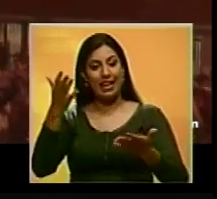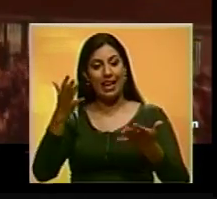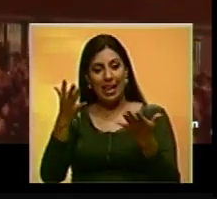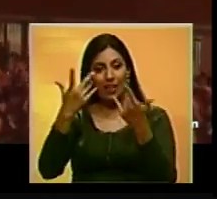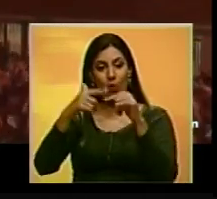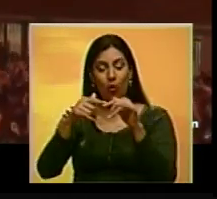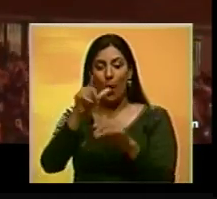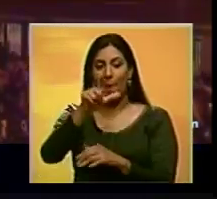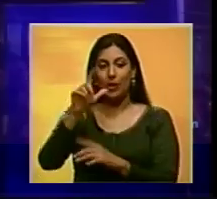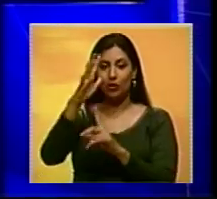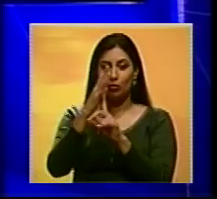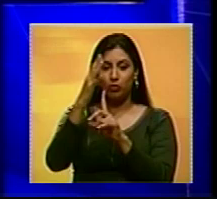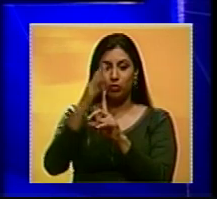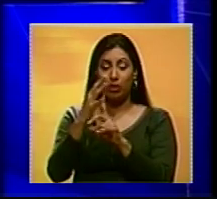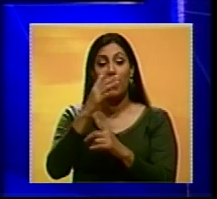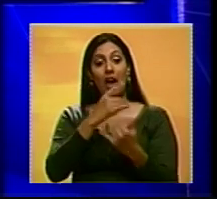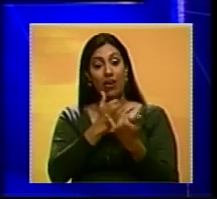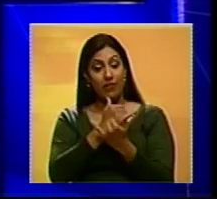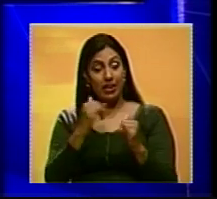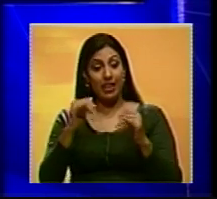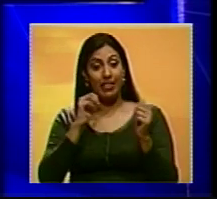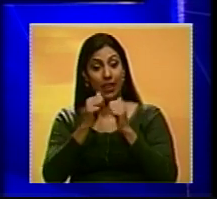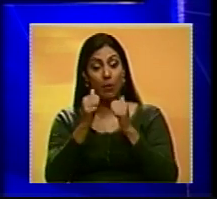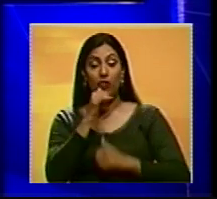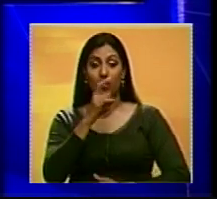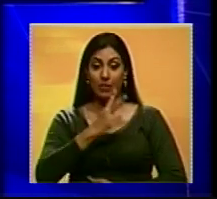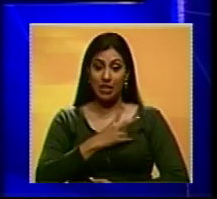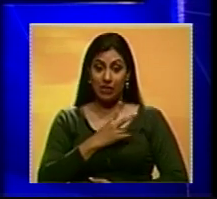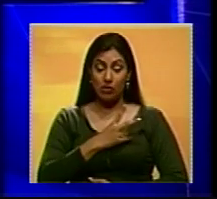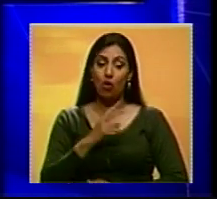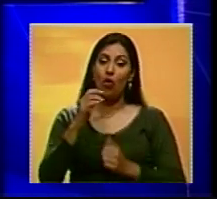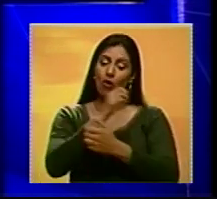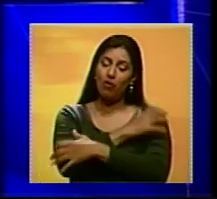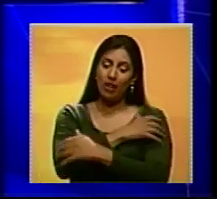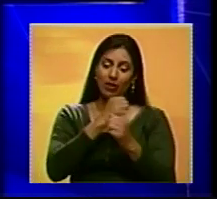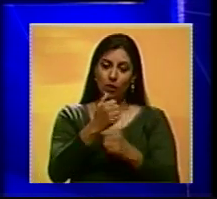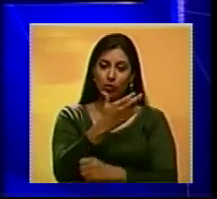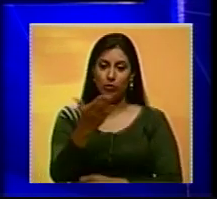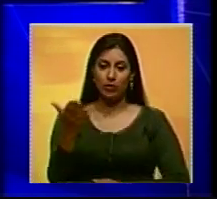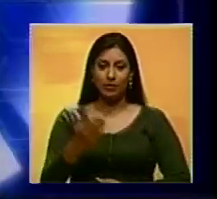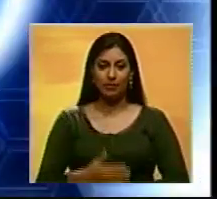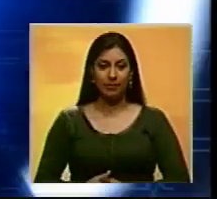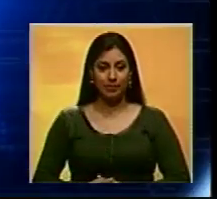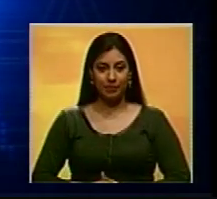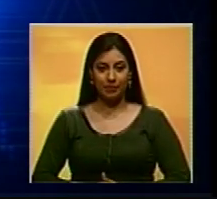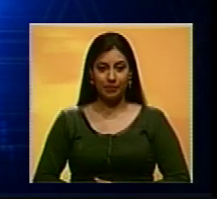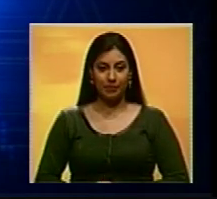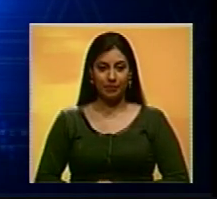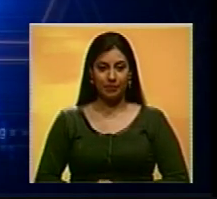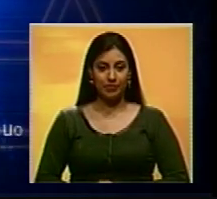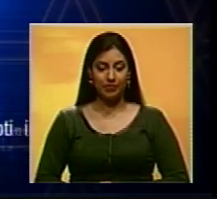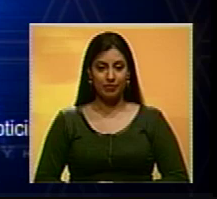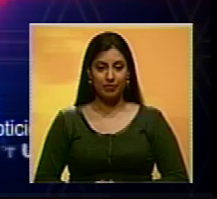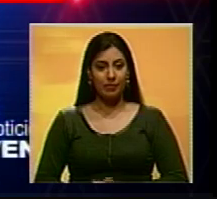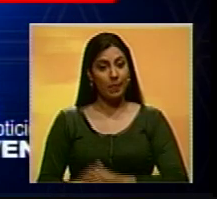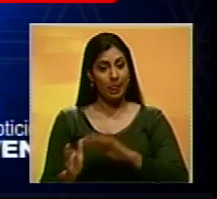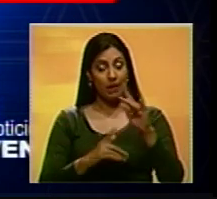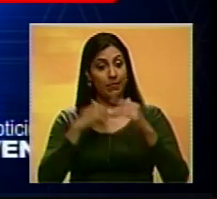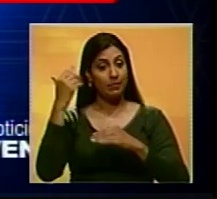la fanaticada. Y hasta aquí los deportes en su noticiero Venevisión. Un fuerte abrazo para todos.